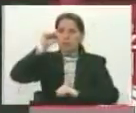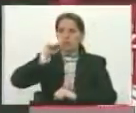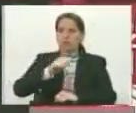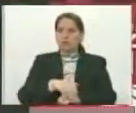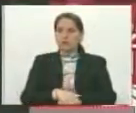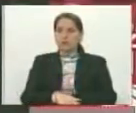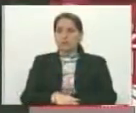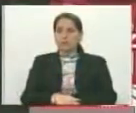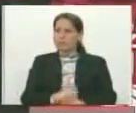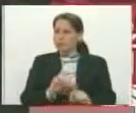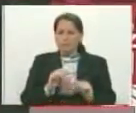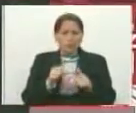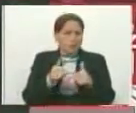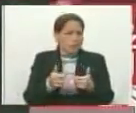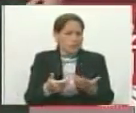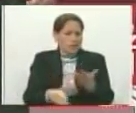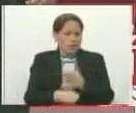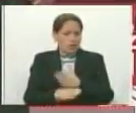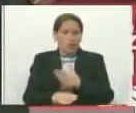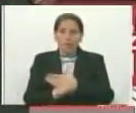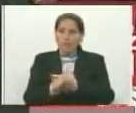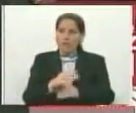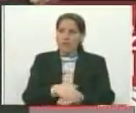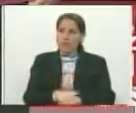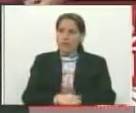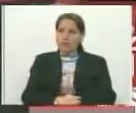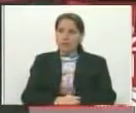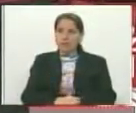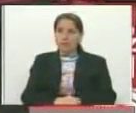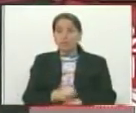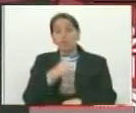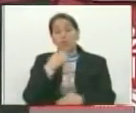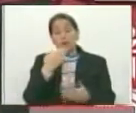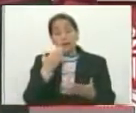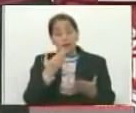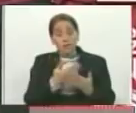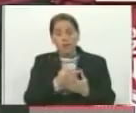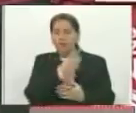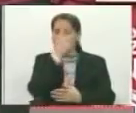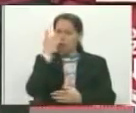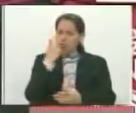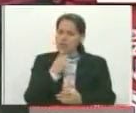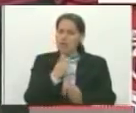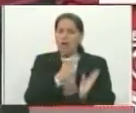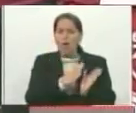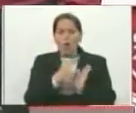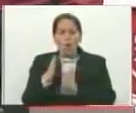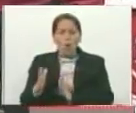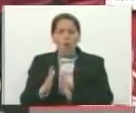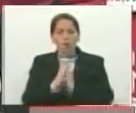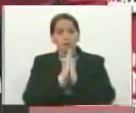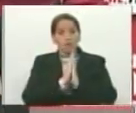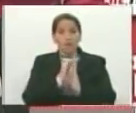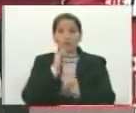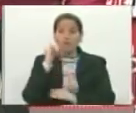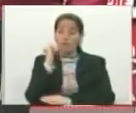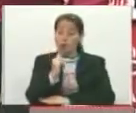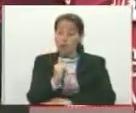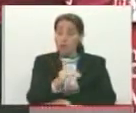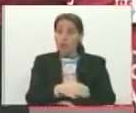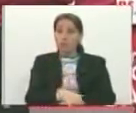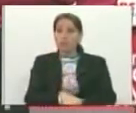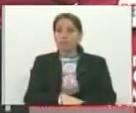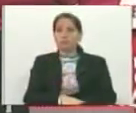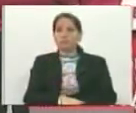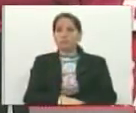El programa no ha comenzado todavía. Les voy a agradecer seriedad y orden, por favor. Informo, informo,